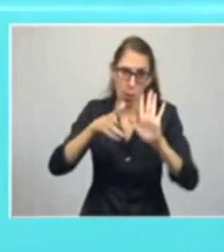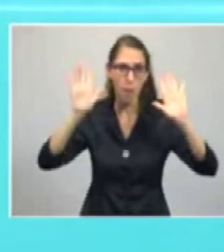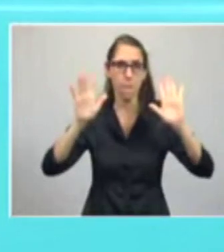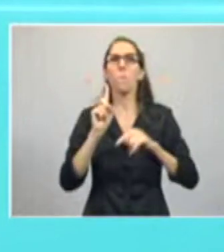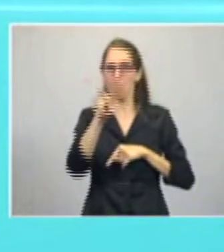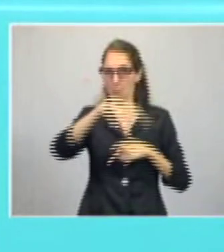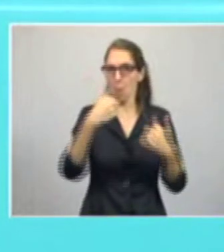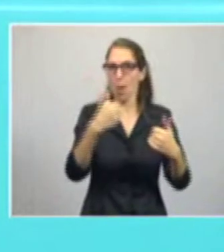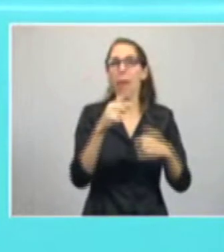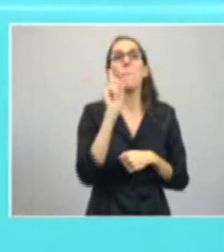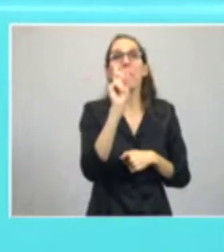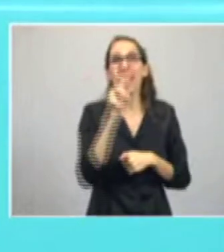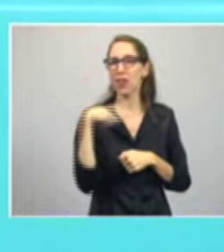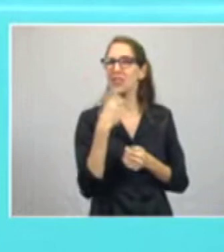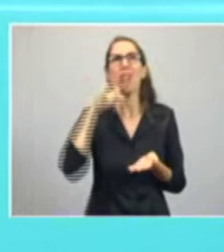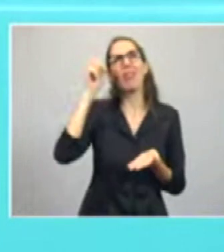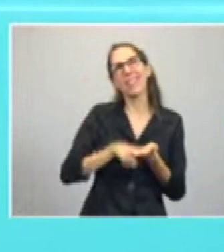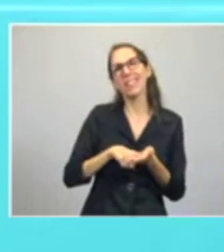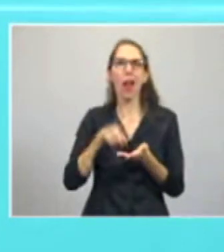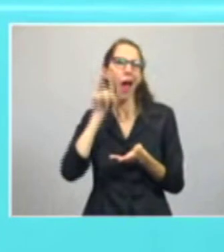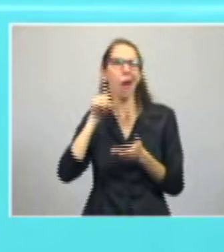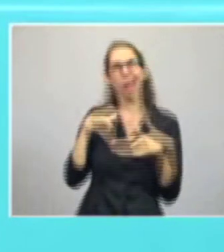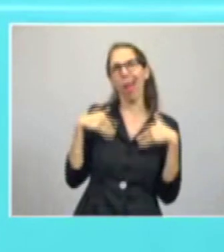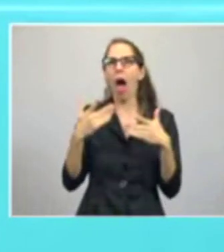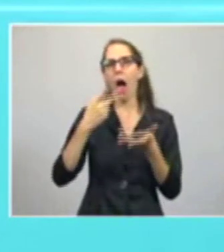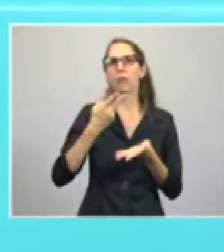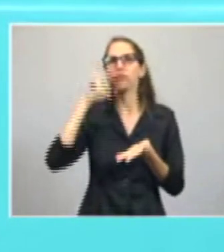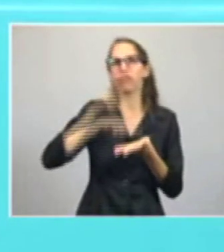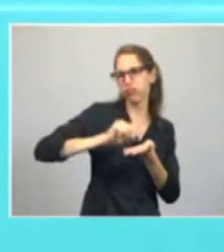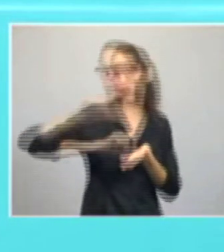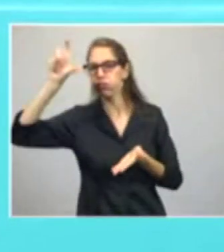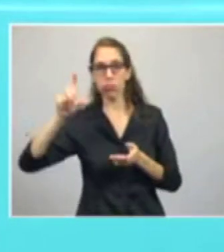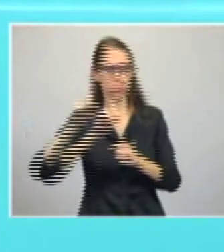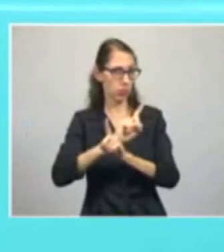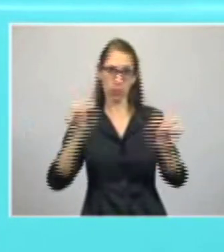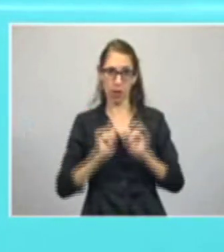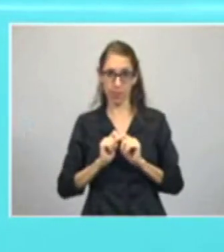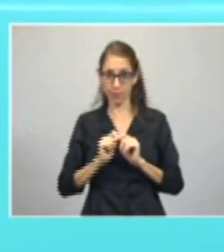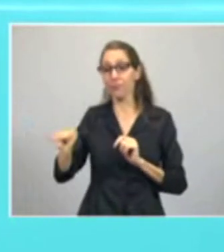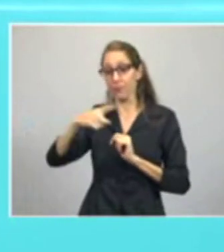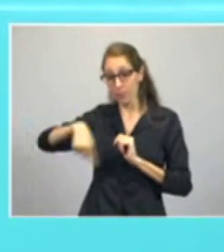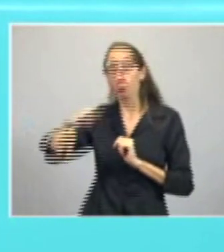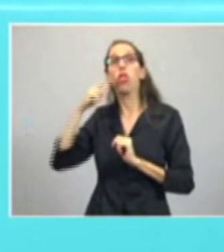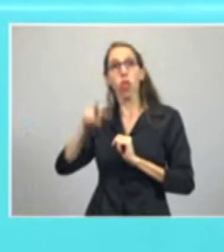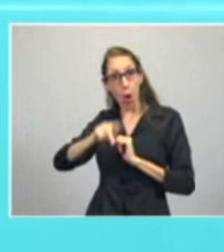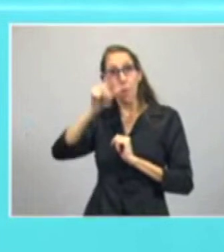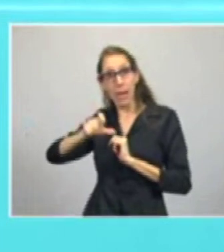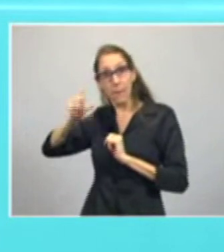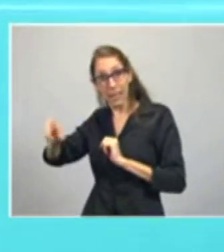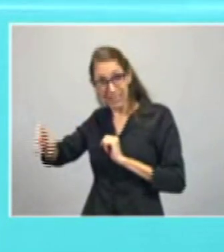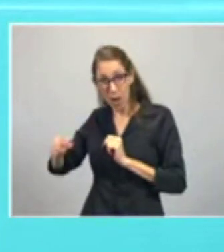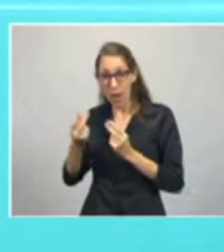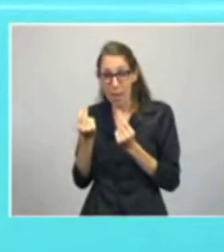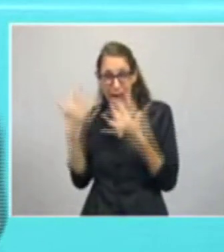El impuesto, aún para la mayoría de aquellos productores donde no hay techo para el incremento, aún para la mayoría